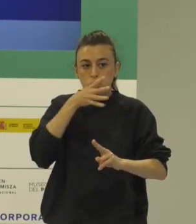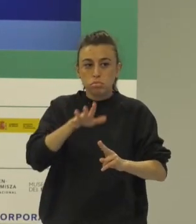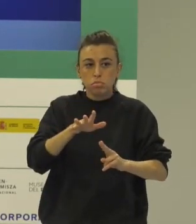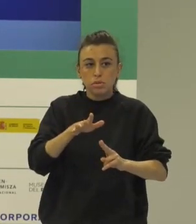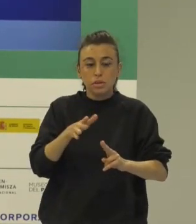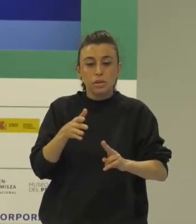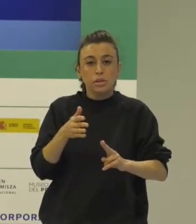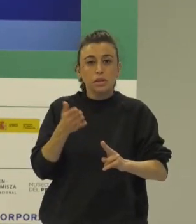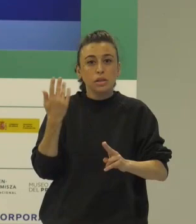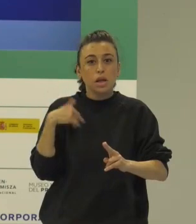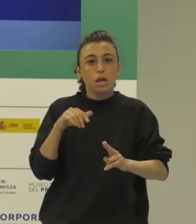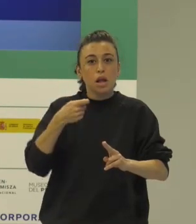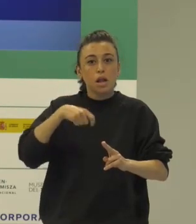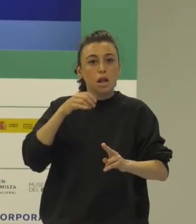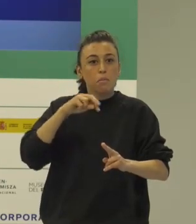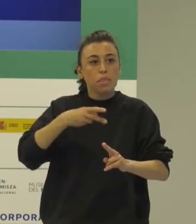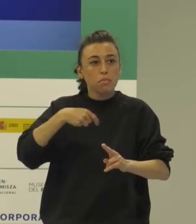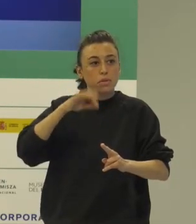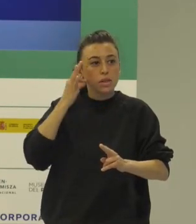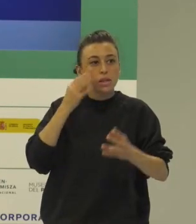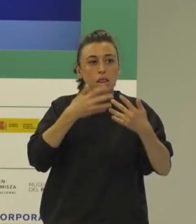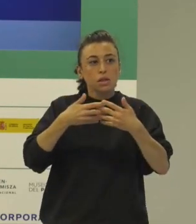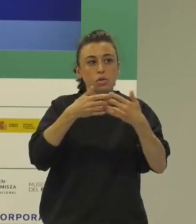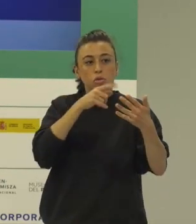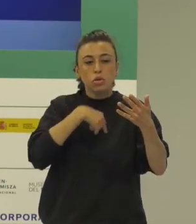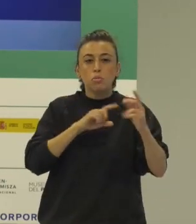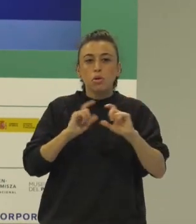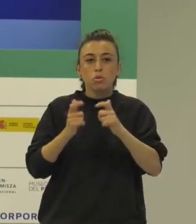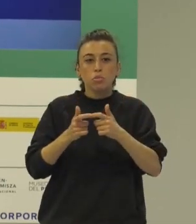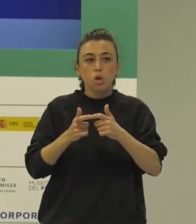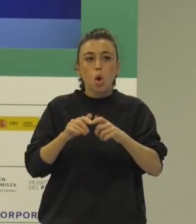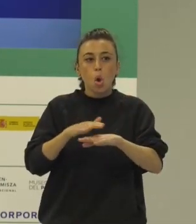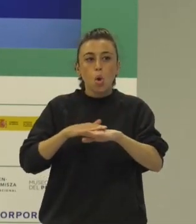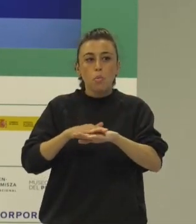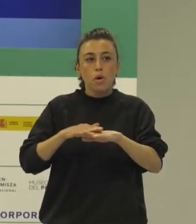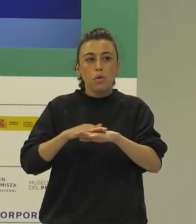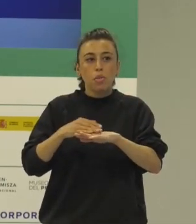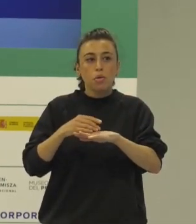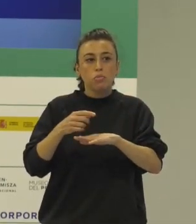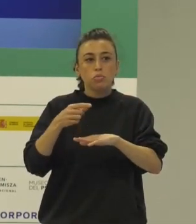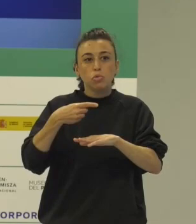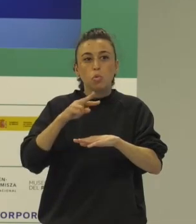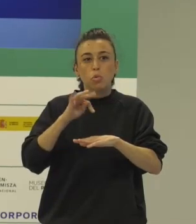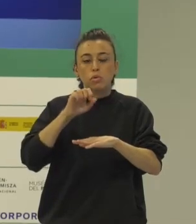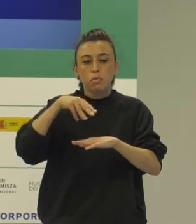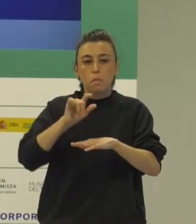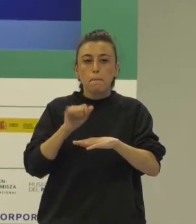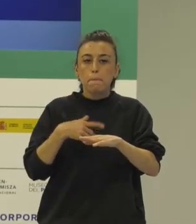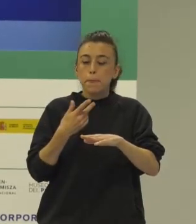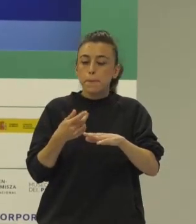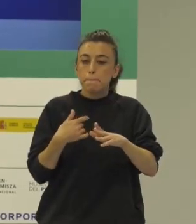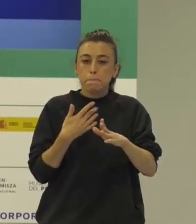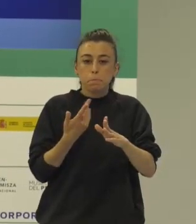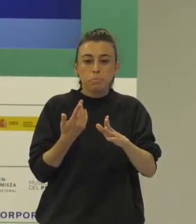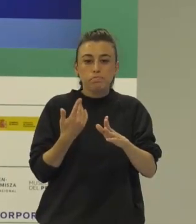de Estados Unidos tenía una reunión con el gobierno guatemalteco y prácticamente le da el espaldarazo, porque agradece